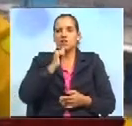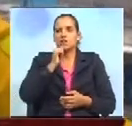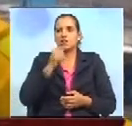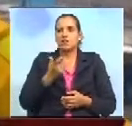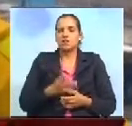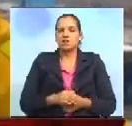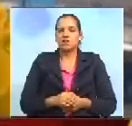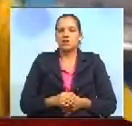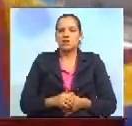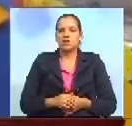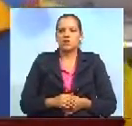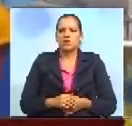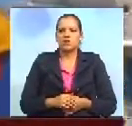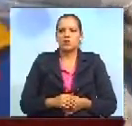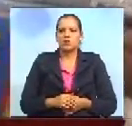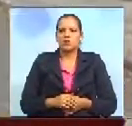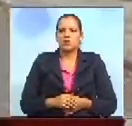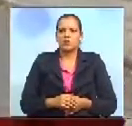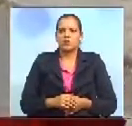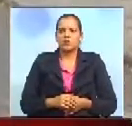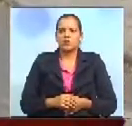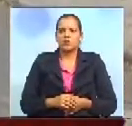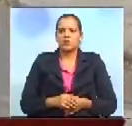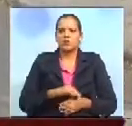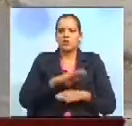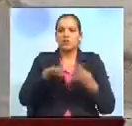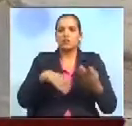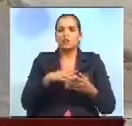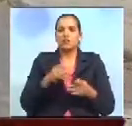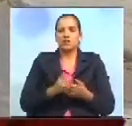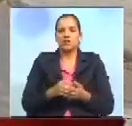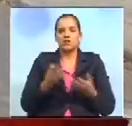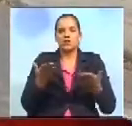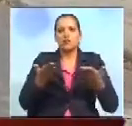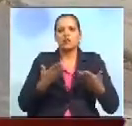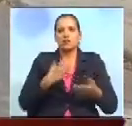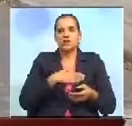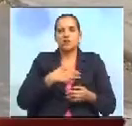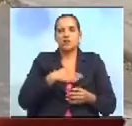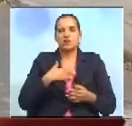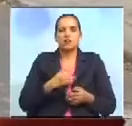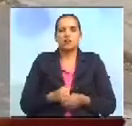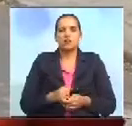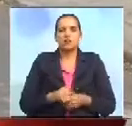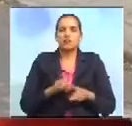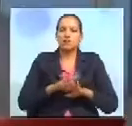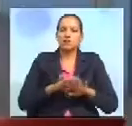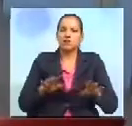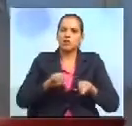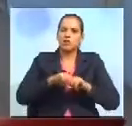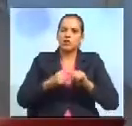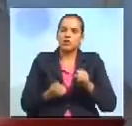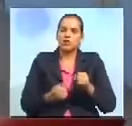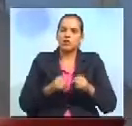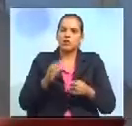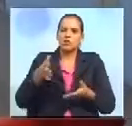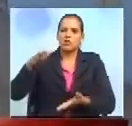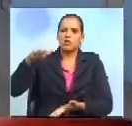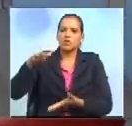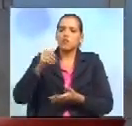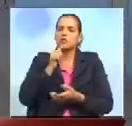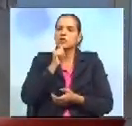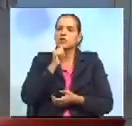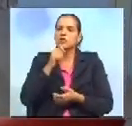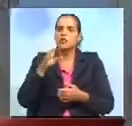sé qué pasará con la empresa. Todos con un mismo clamor piden que mientras se solucione el daño en el tanque de reserva